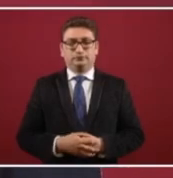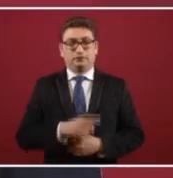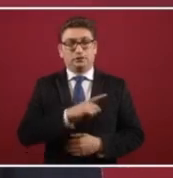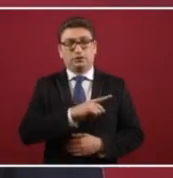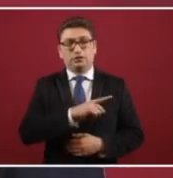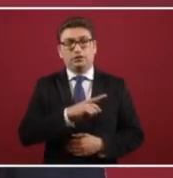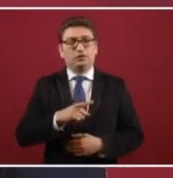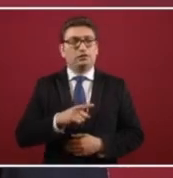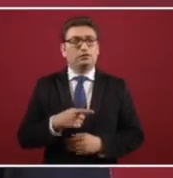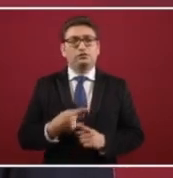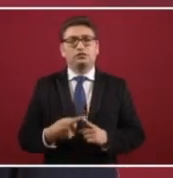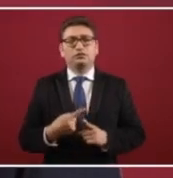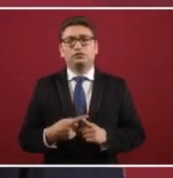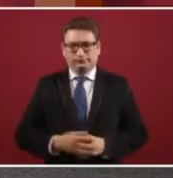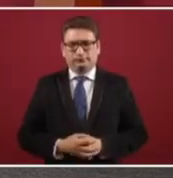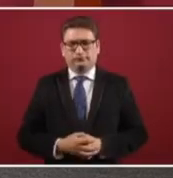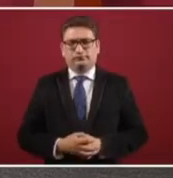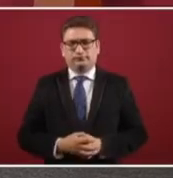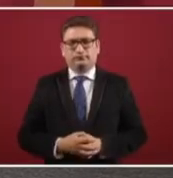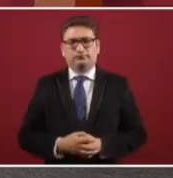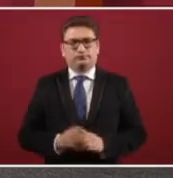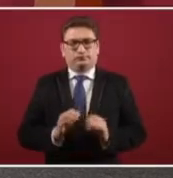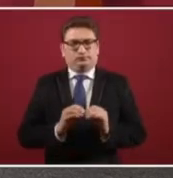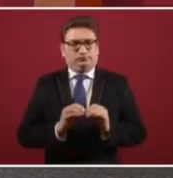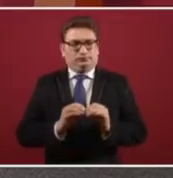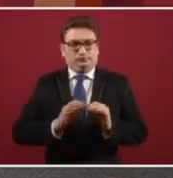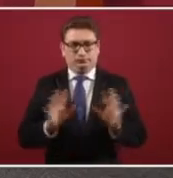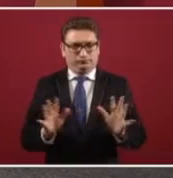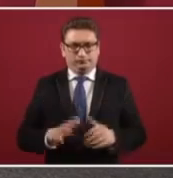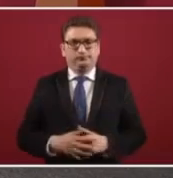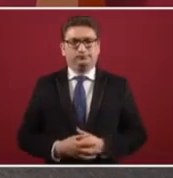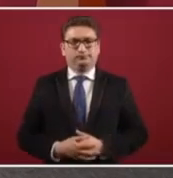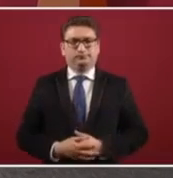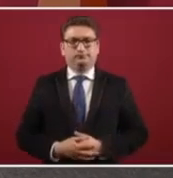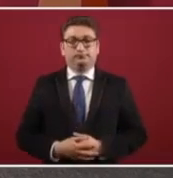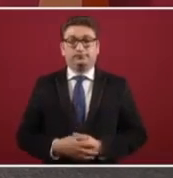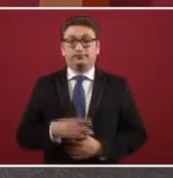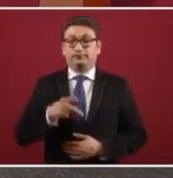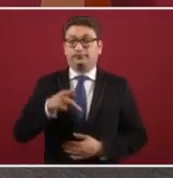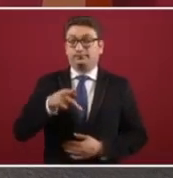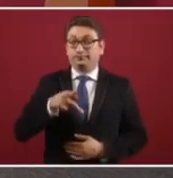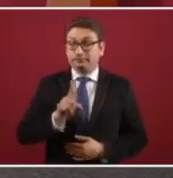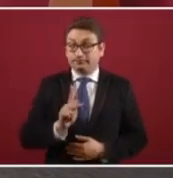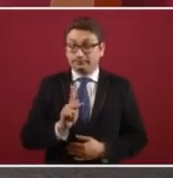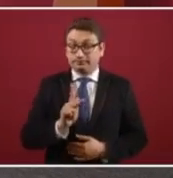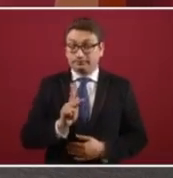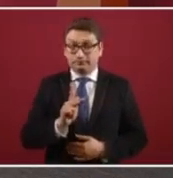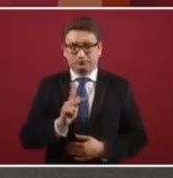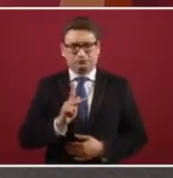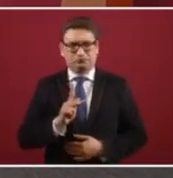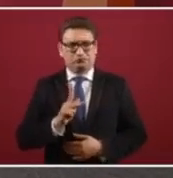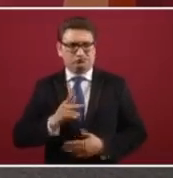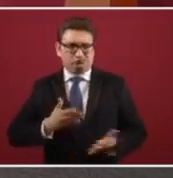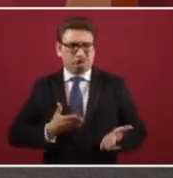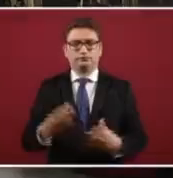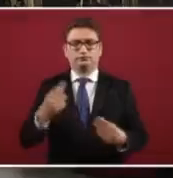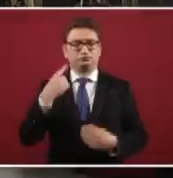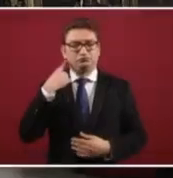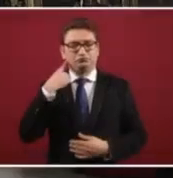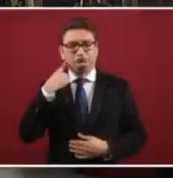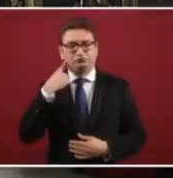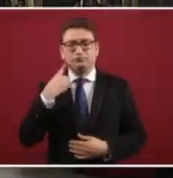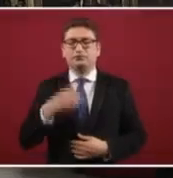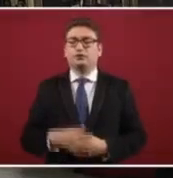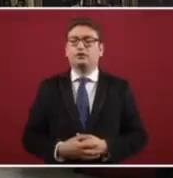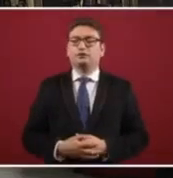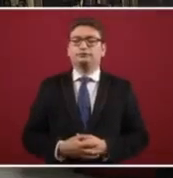respaldo de los ciudadanos. Lamentó además la muerte de los soldados en una emboscada en la Sierra de Guerrero. Sí,